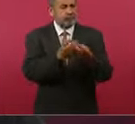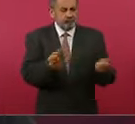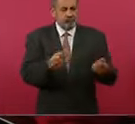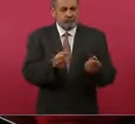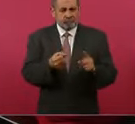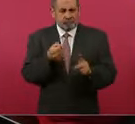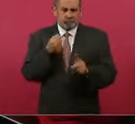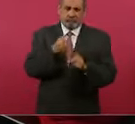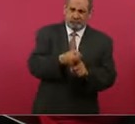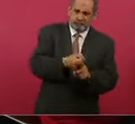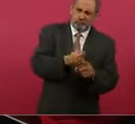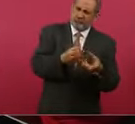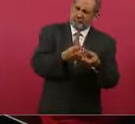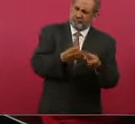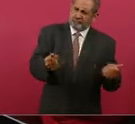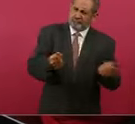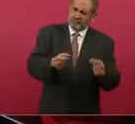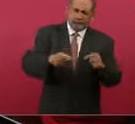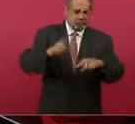con mano dura.